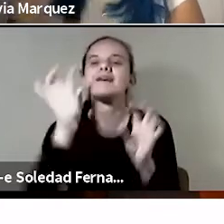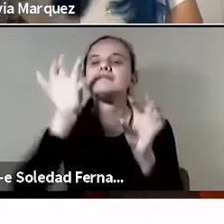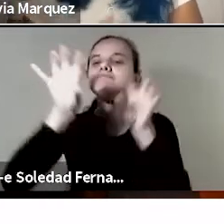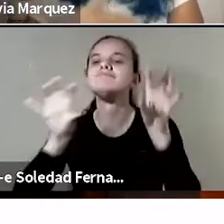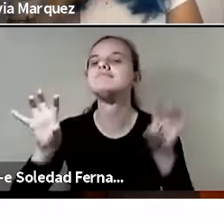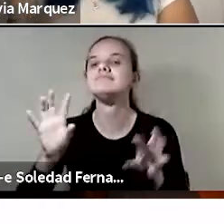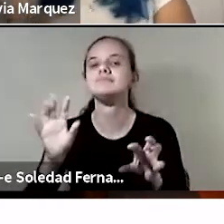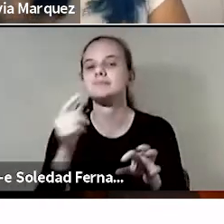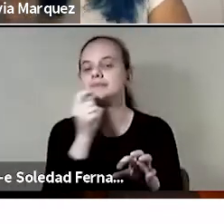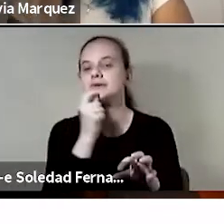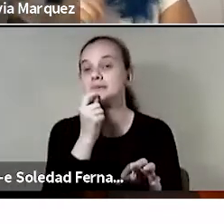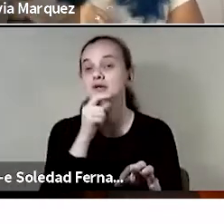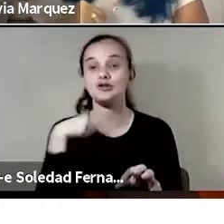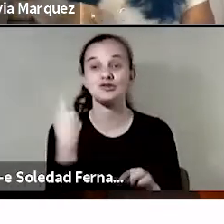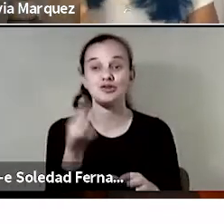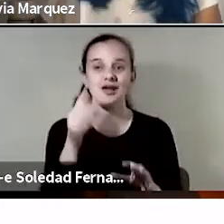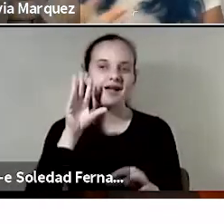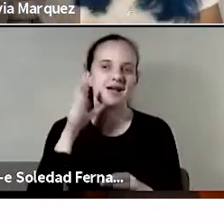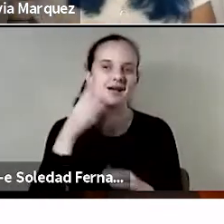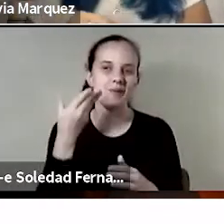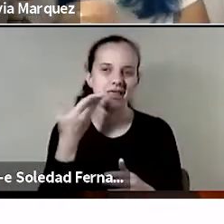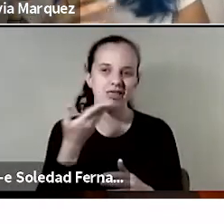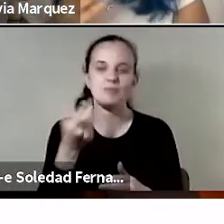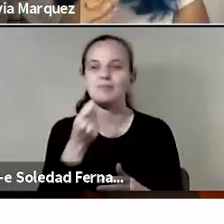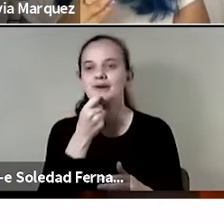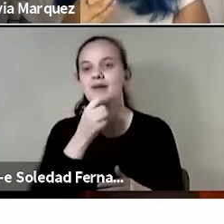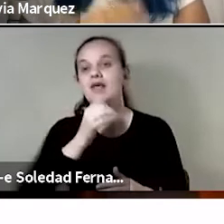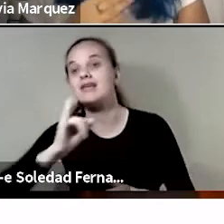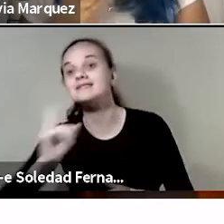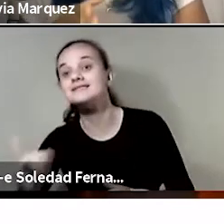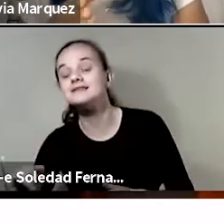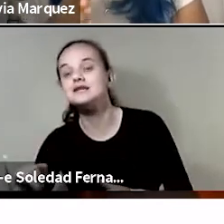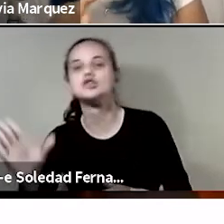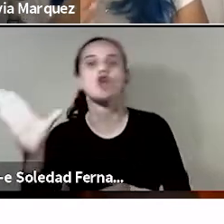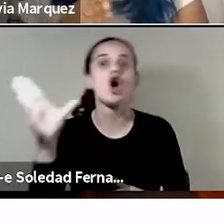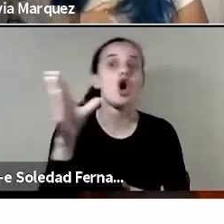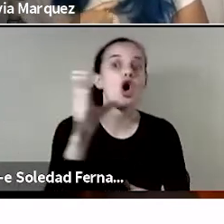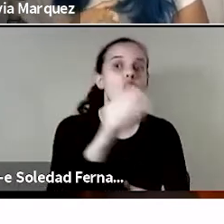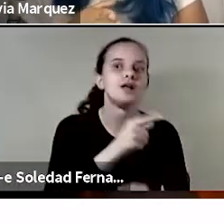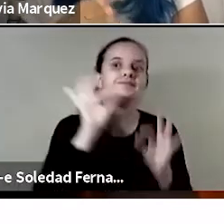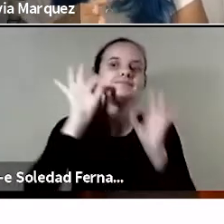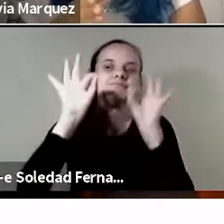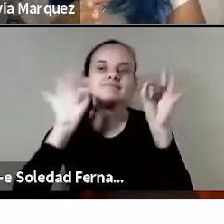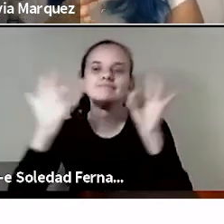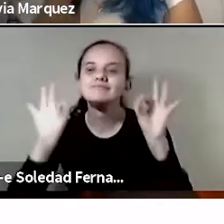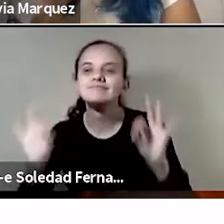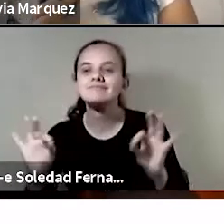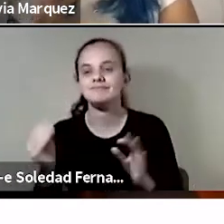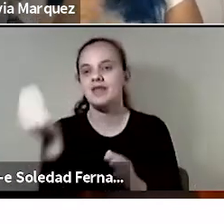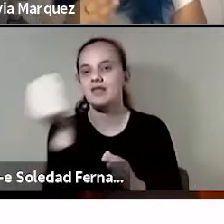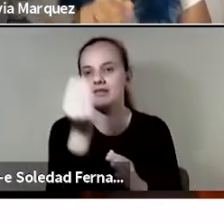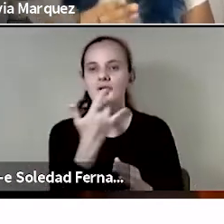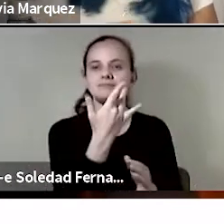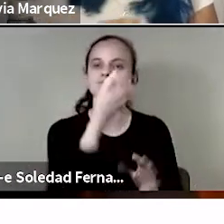deleitamos con las decoraciones, con las imágenes. Por ejemplo, algo que estamos hablando recién al respecto de